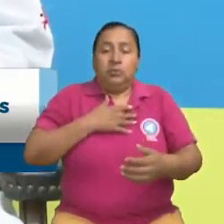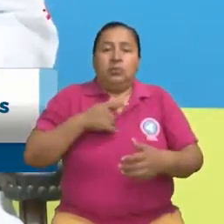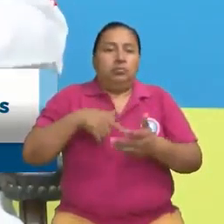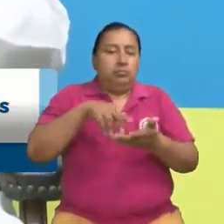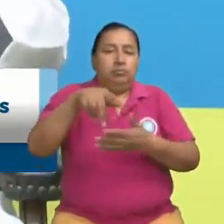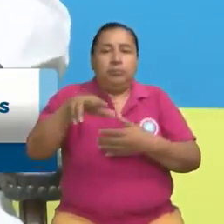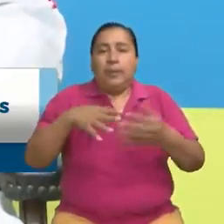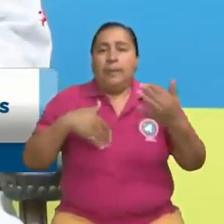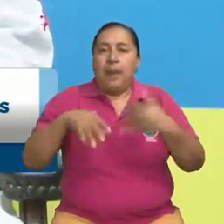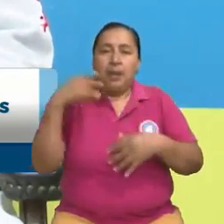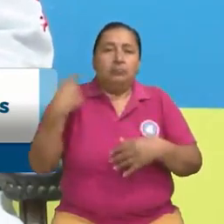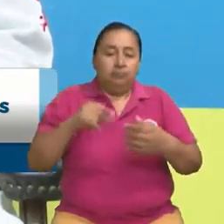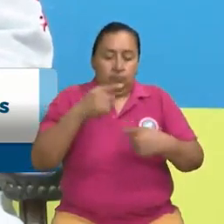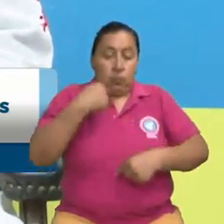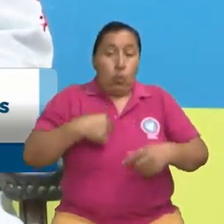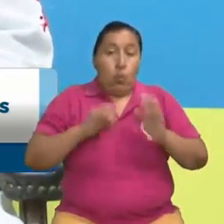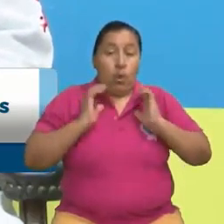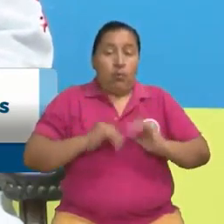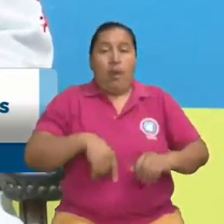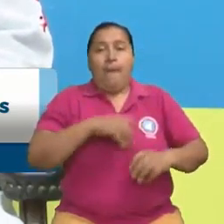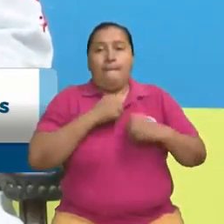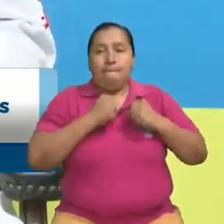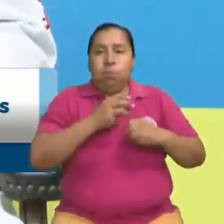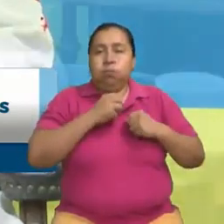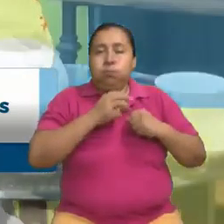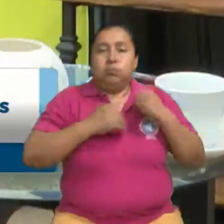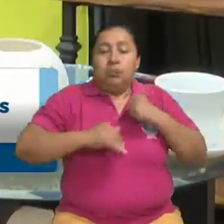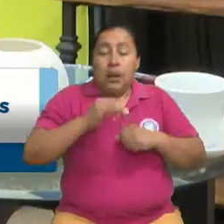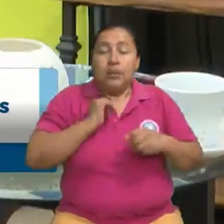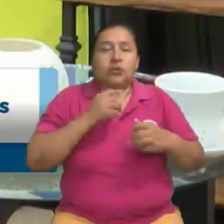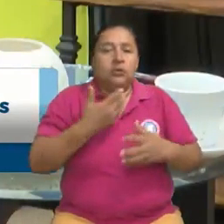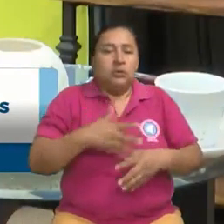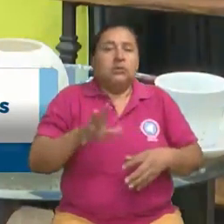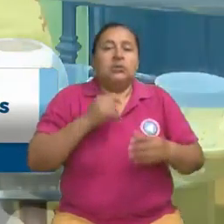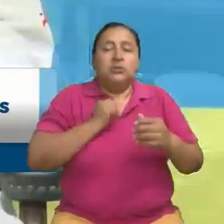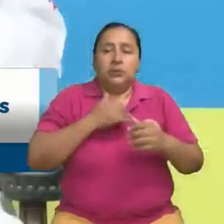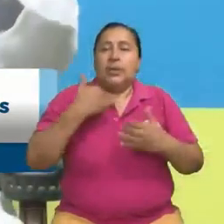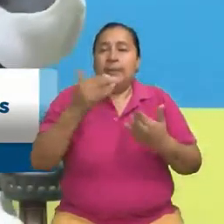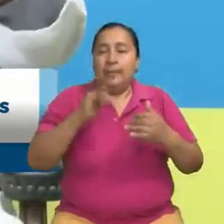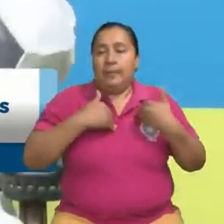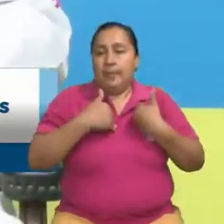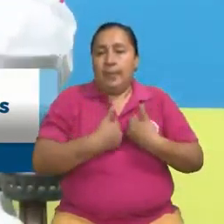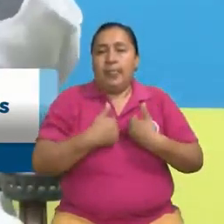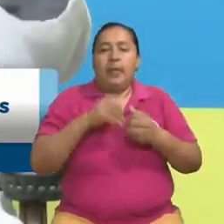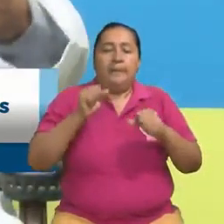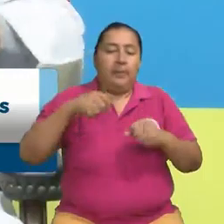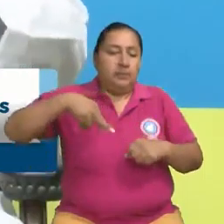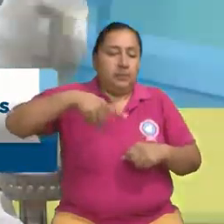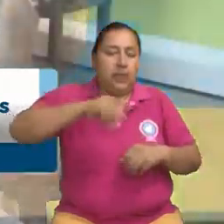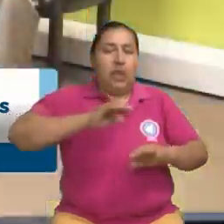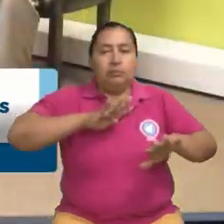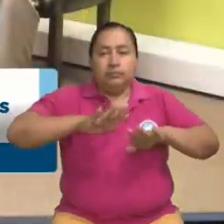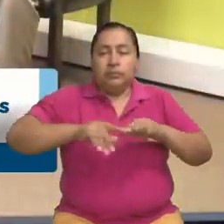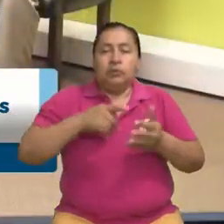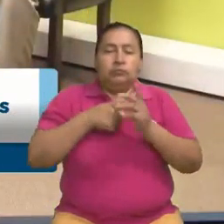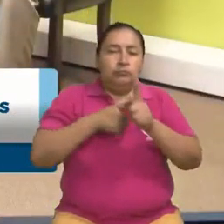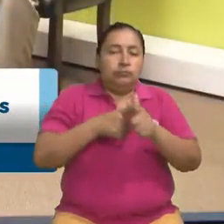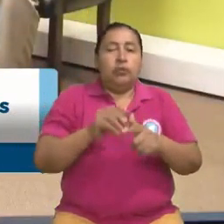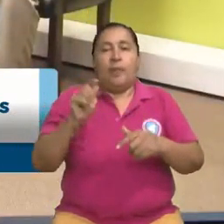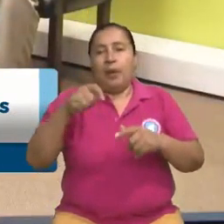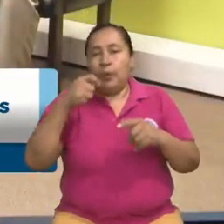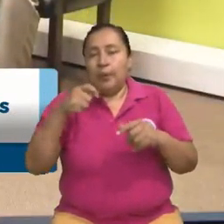va exigiéndole más el cuerpo al corazón para que pueda caminar, pueda correr, pueda alimentarse